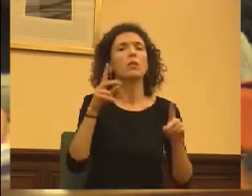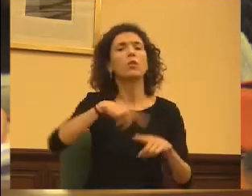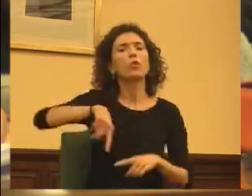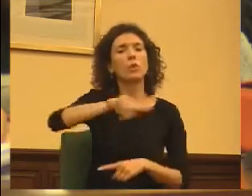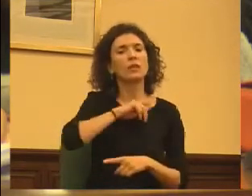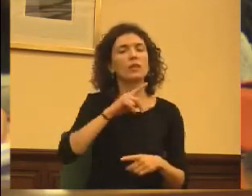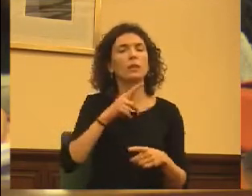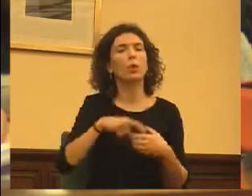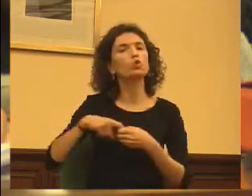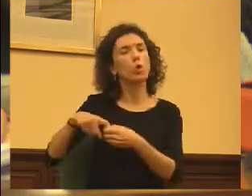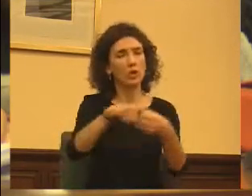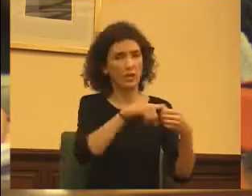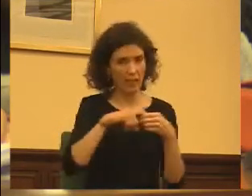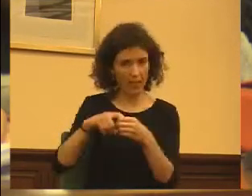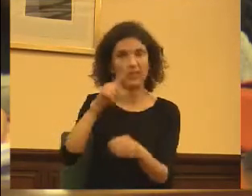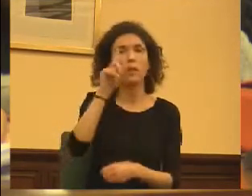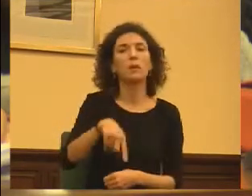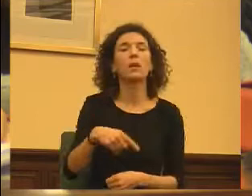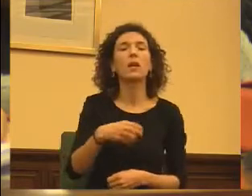nuestra solidaridad